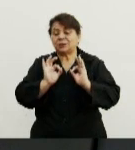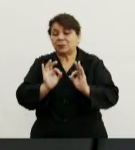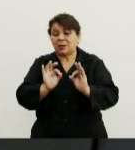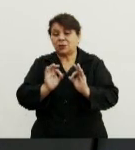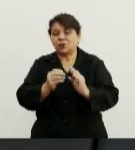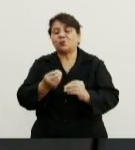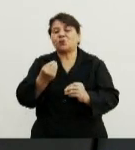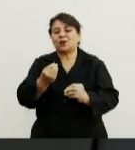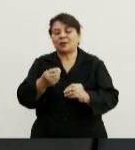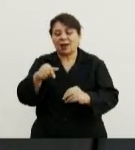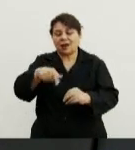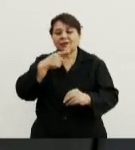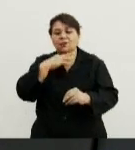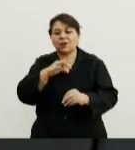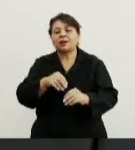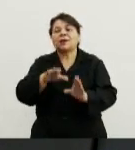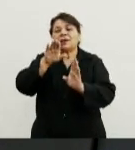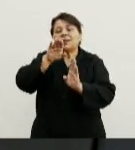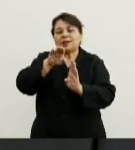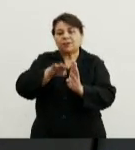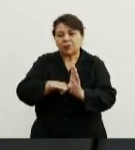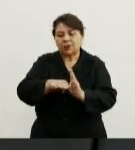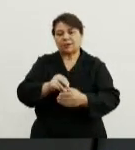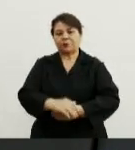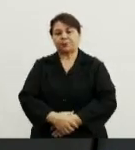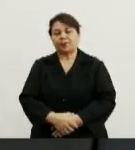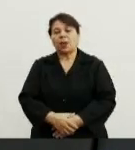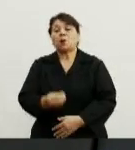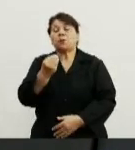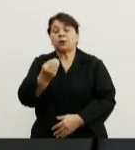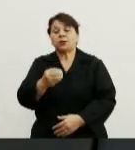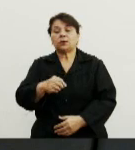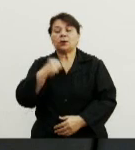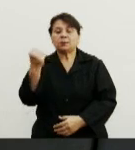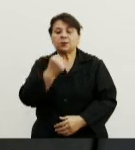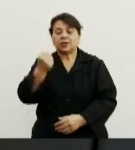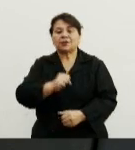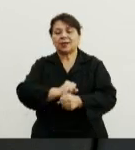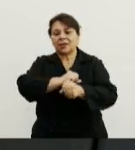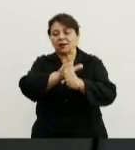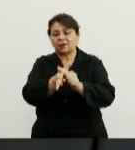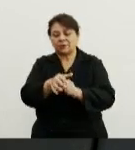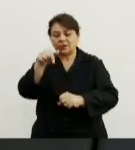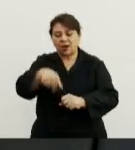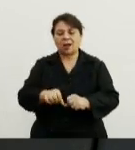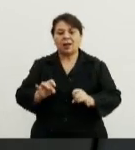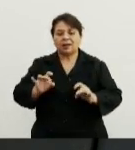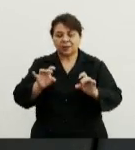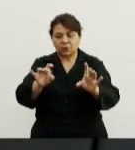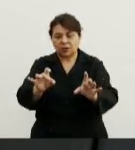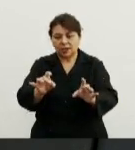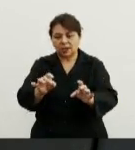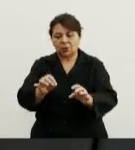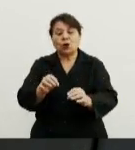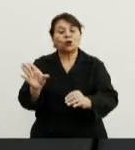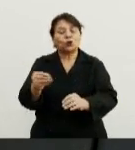en la población sanjuanina por eso la situación y la proyección del coronavirus en la provincia de san juan' expresadas por